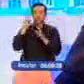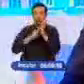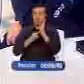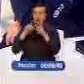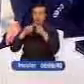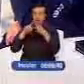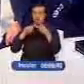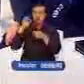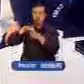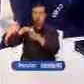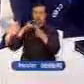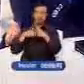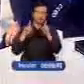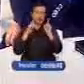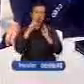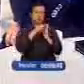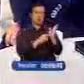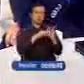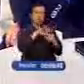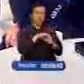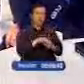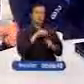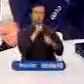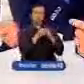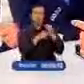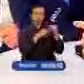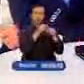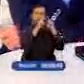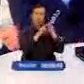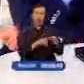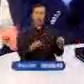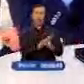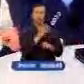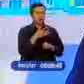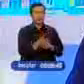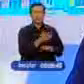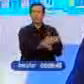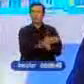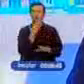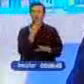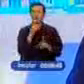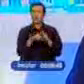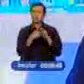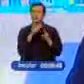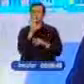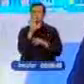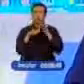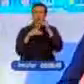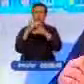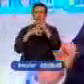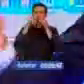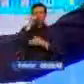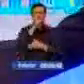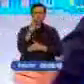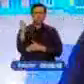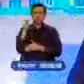con votantes. Obviamente el registro electoral tiene que irse depurando. Hicimos, como nunca antes, empezamos con 5 procesos de auditoría